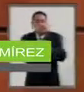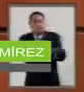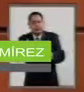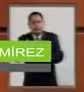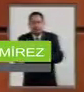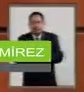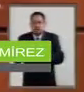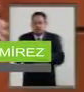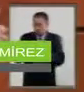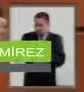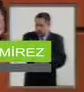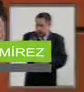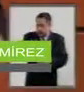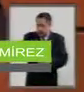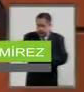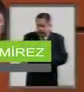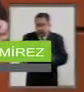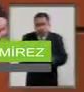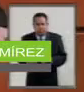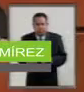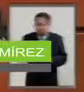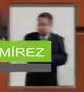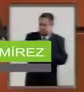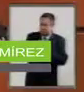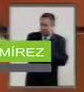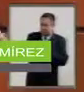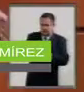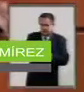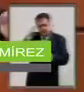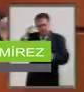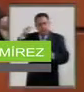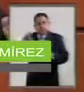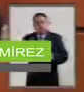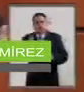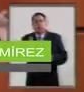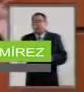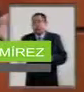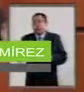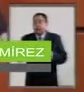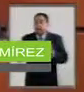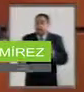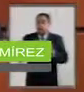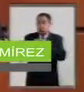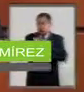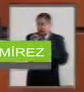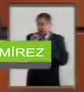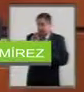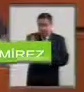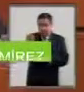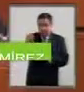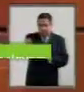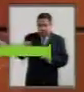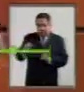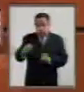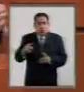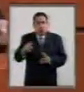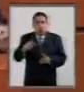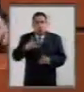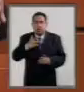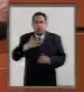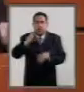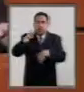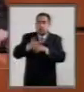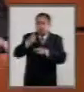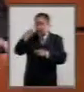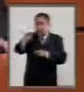lineamientos. Se le argumentó de manera concreta que el instituto, que este órgano regulador autónomo, no tenía